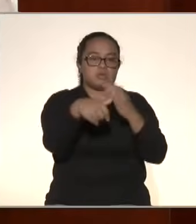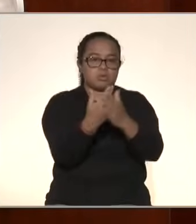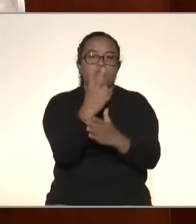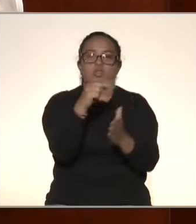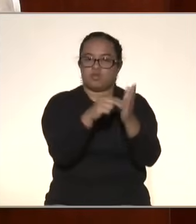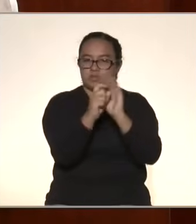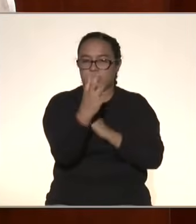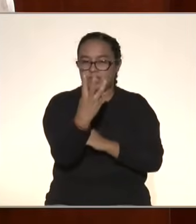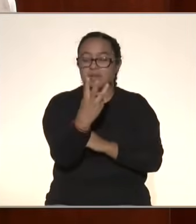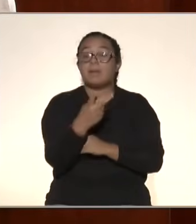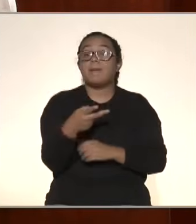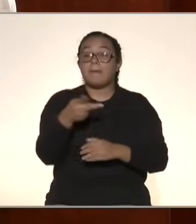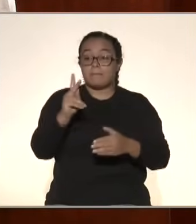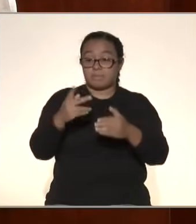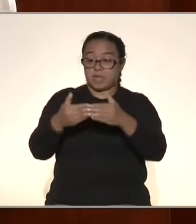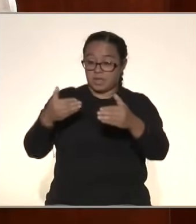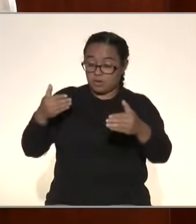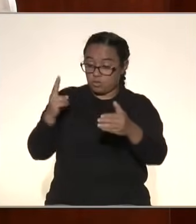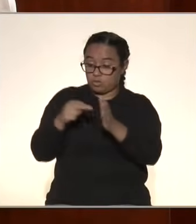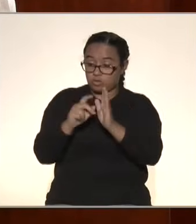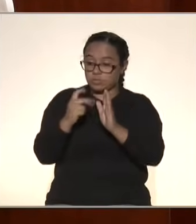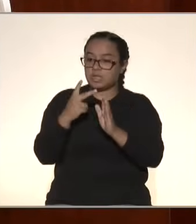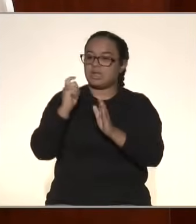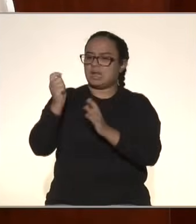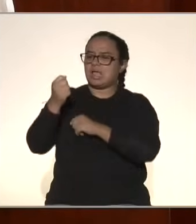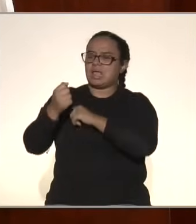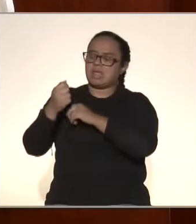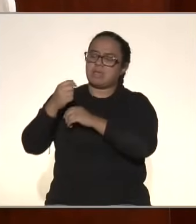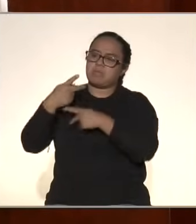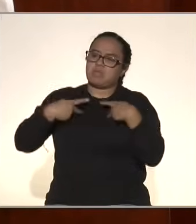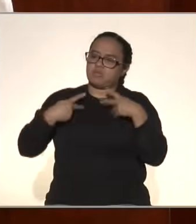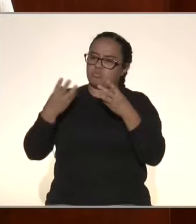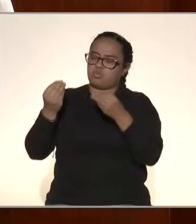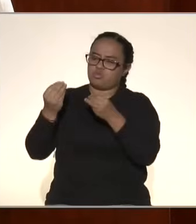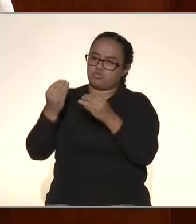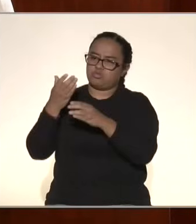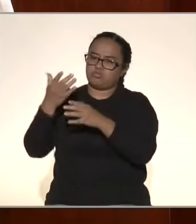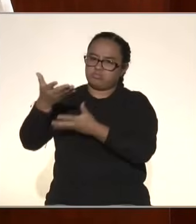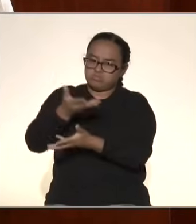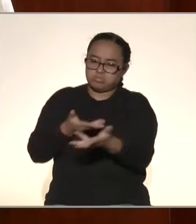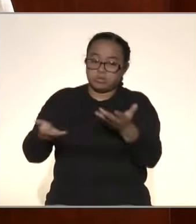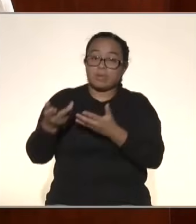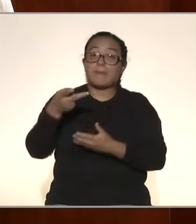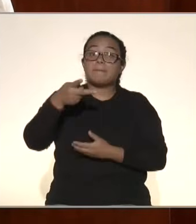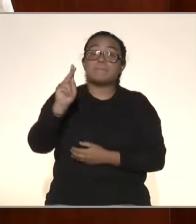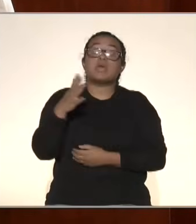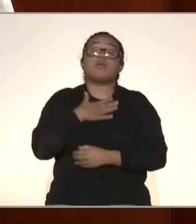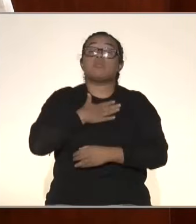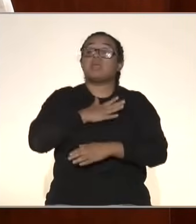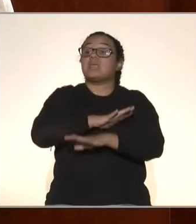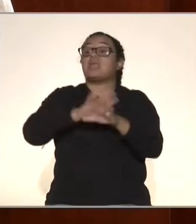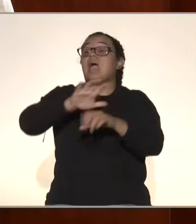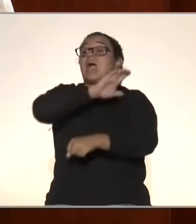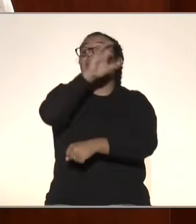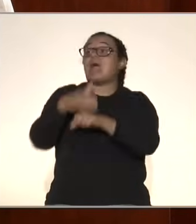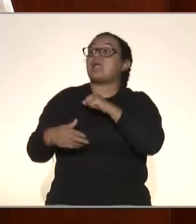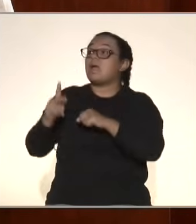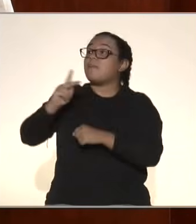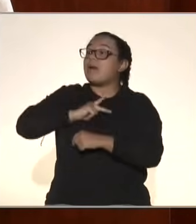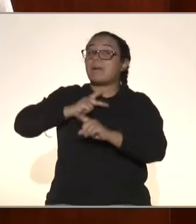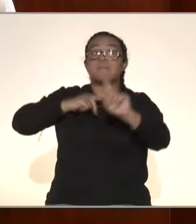lo compartimos con mucha gente en el mundo, pero no necesariamente es mi cierre de ciclos que tengo pendientes.